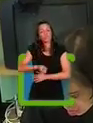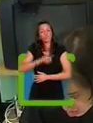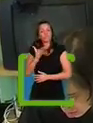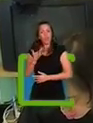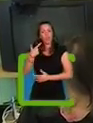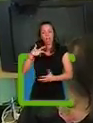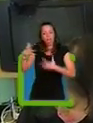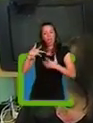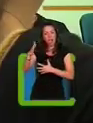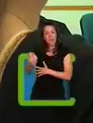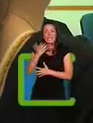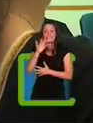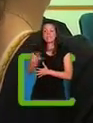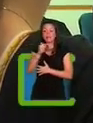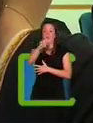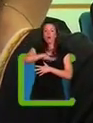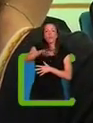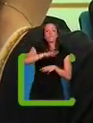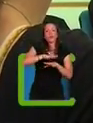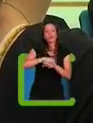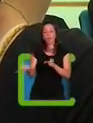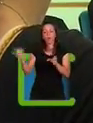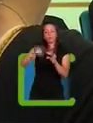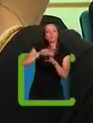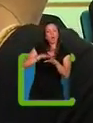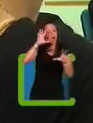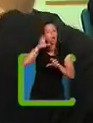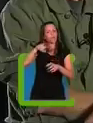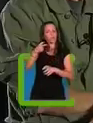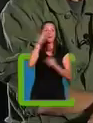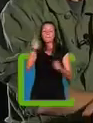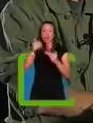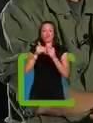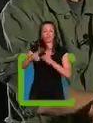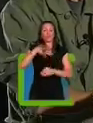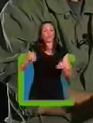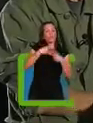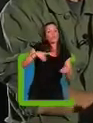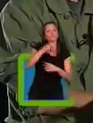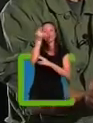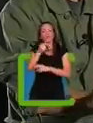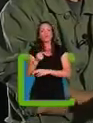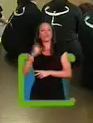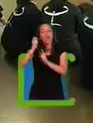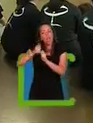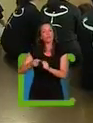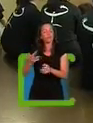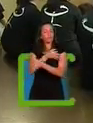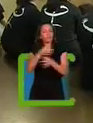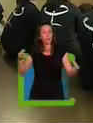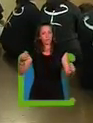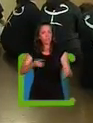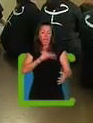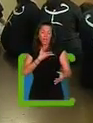especial, y si hay sitios donde puedan aprender y donde puedan desarrollar eso, podrán ser pues eso, músicos muy buenos, pintores muy buenos, escultores muy buenos, los que